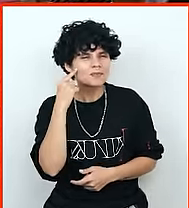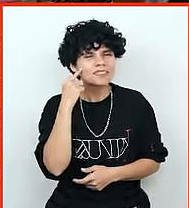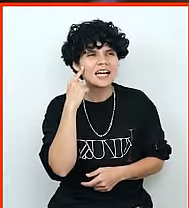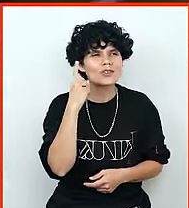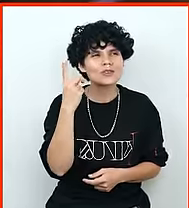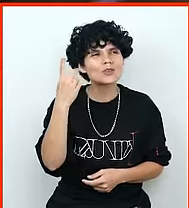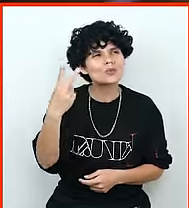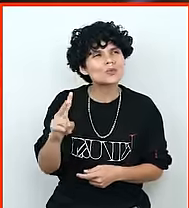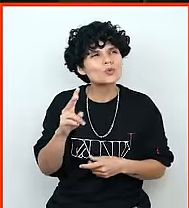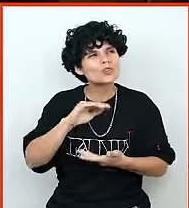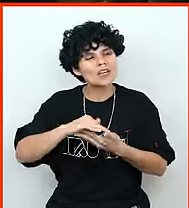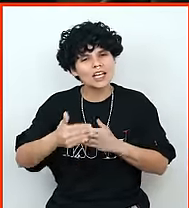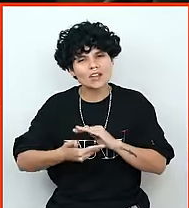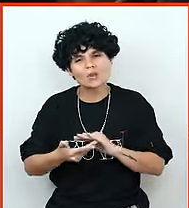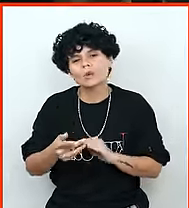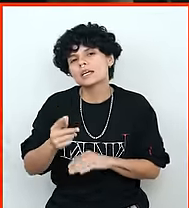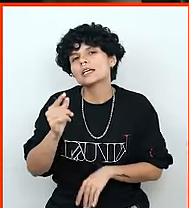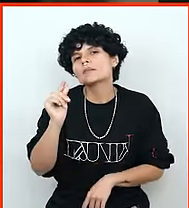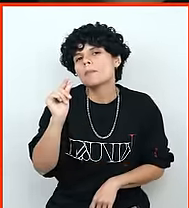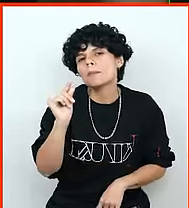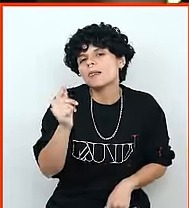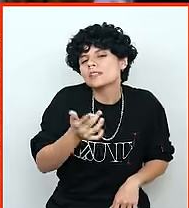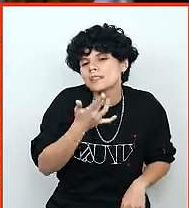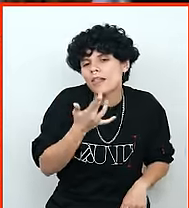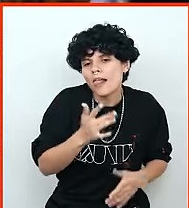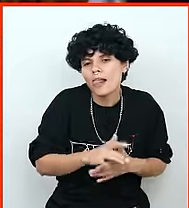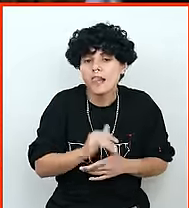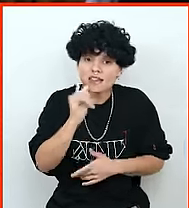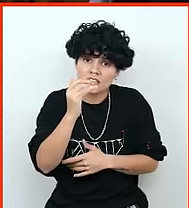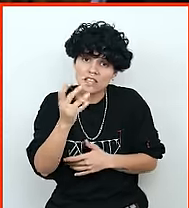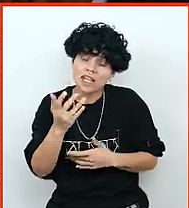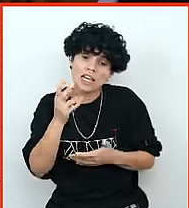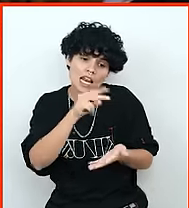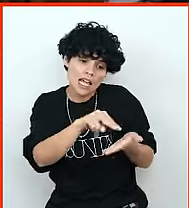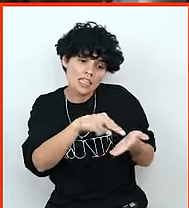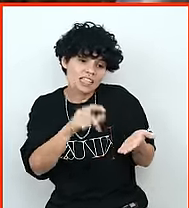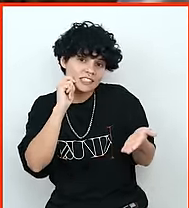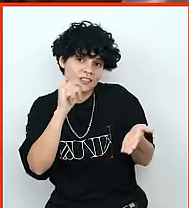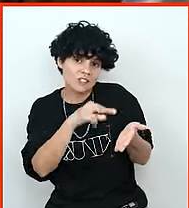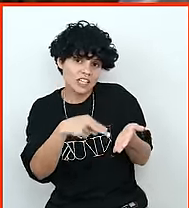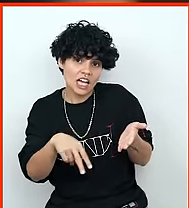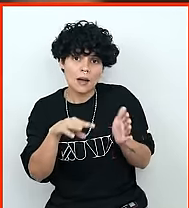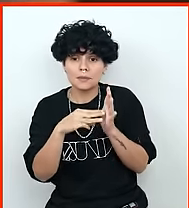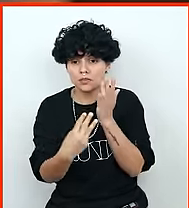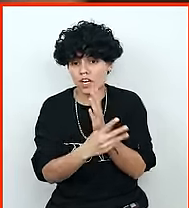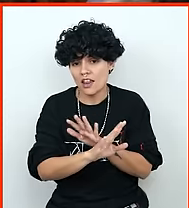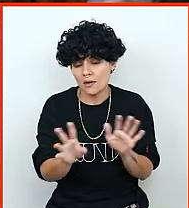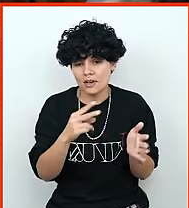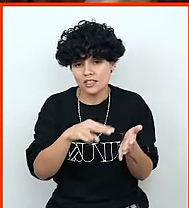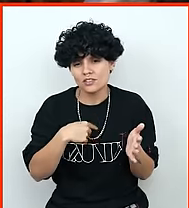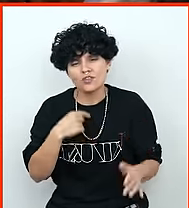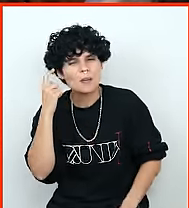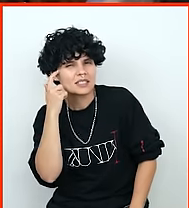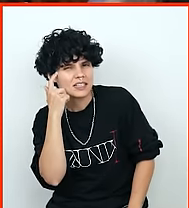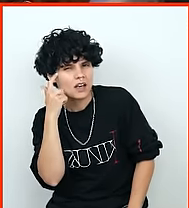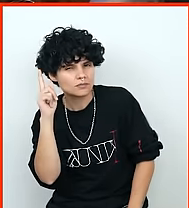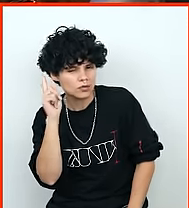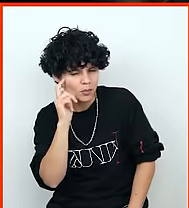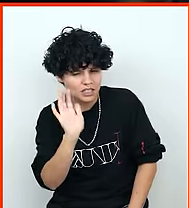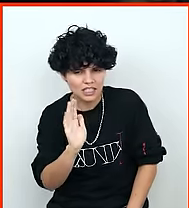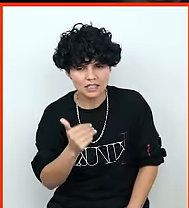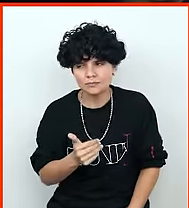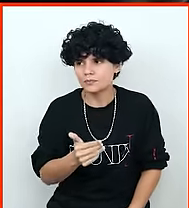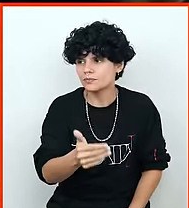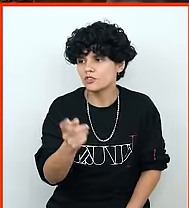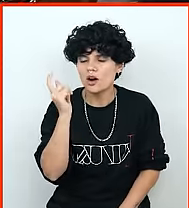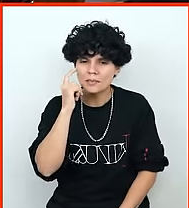revelar un secreto de una letra del Mati? El menos doloroso, nomás, para que no... Tiene que ser el de letra, sí, lírico. Un secreto lírico. Tendría que pensarlo más.